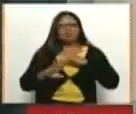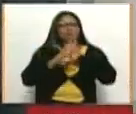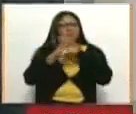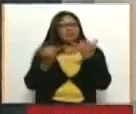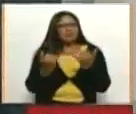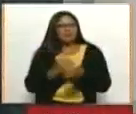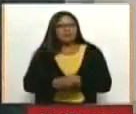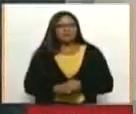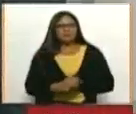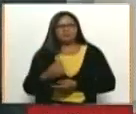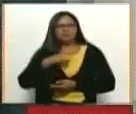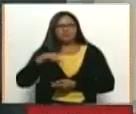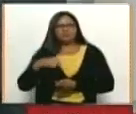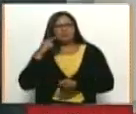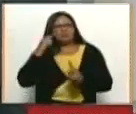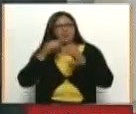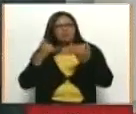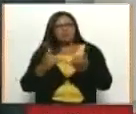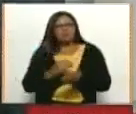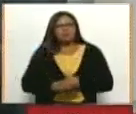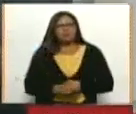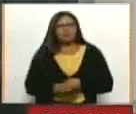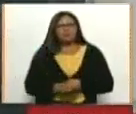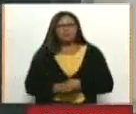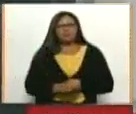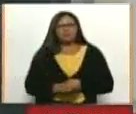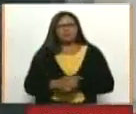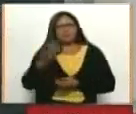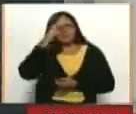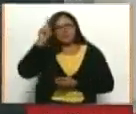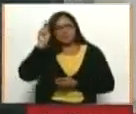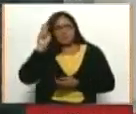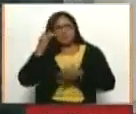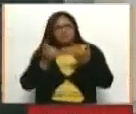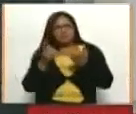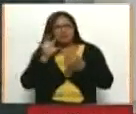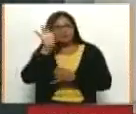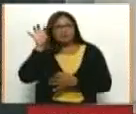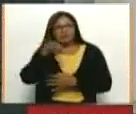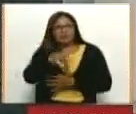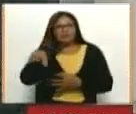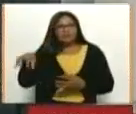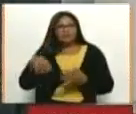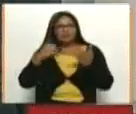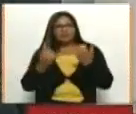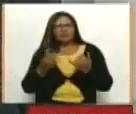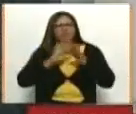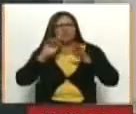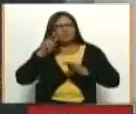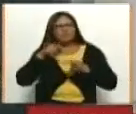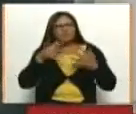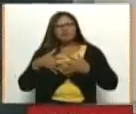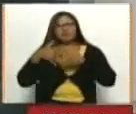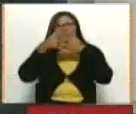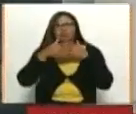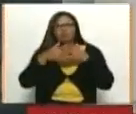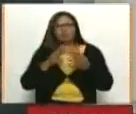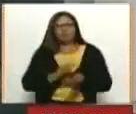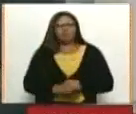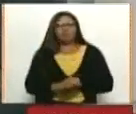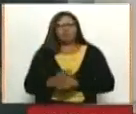los cancilleres europeos o el secretario de Estado, subsecretario de Estado de los Estados Unidos, tienen